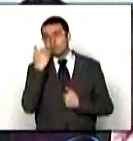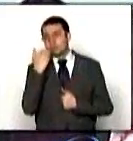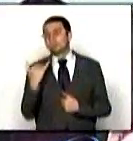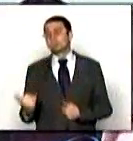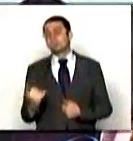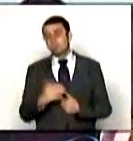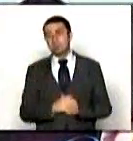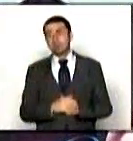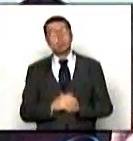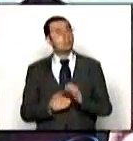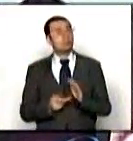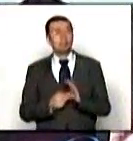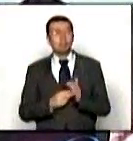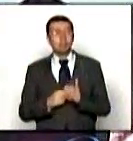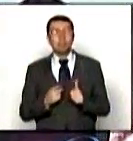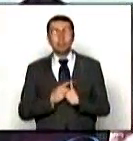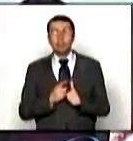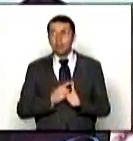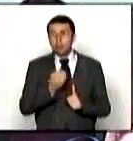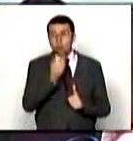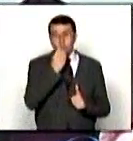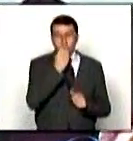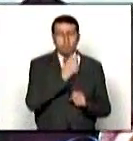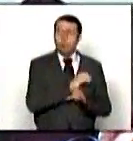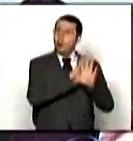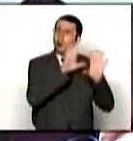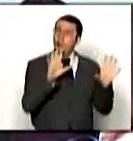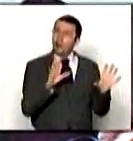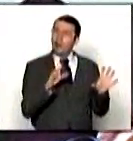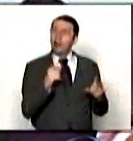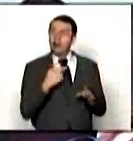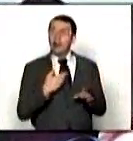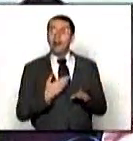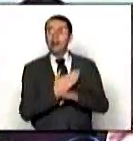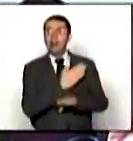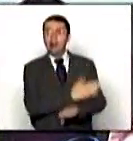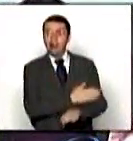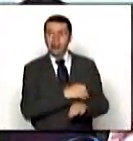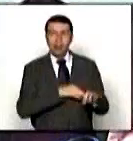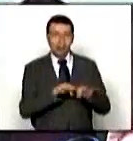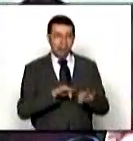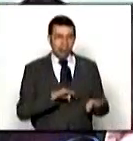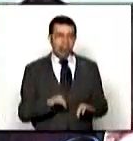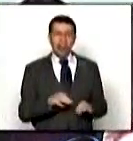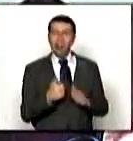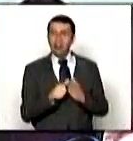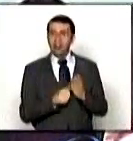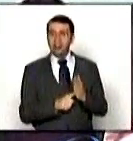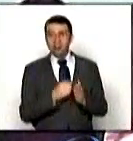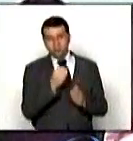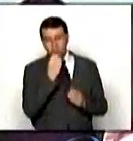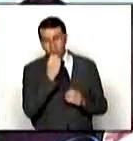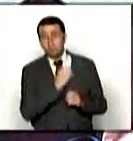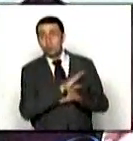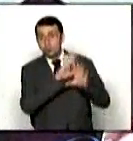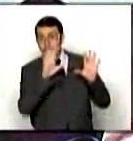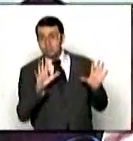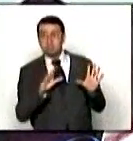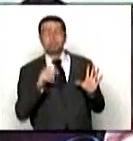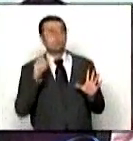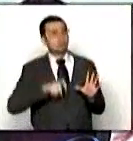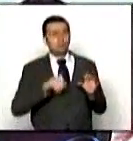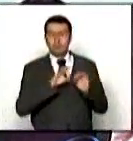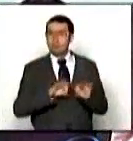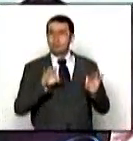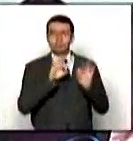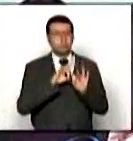Entonces, primero, el desayuno. Como se los he dicho antes, de pronto en algunos programas, el desayuno es el alimento más